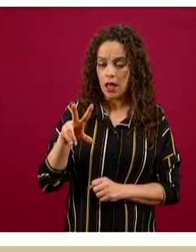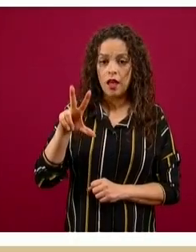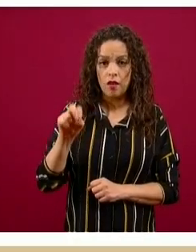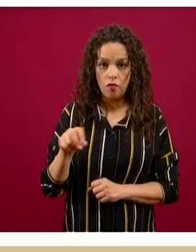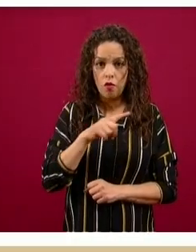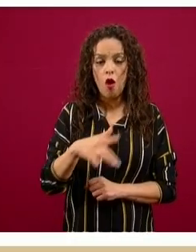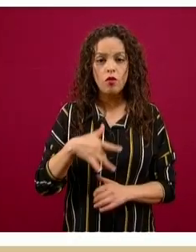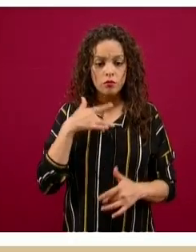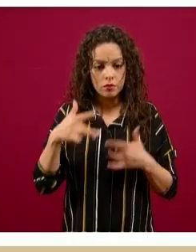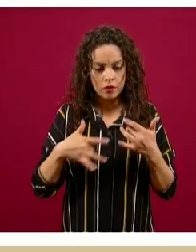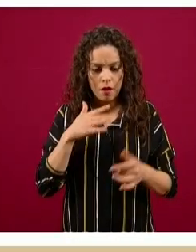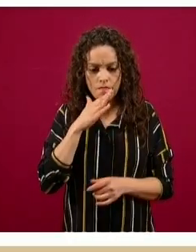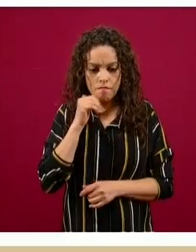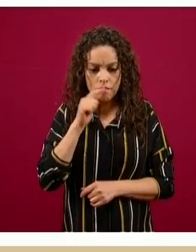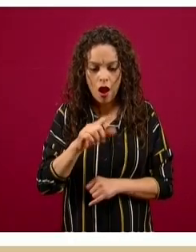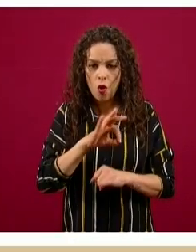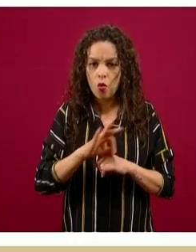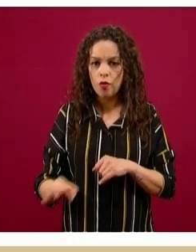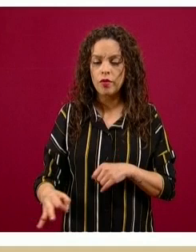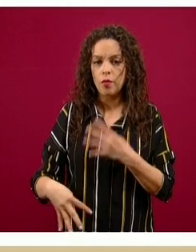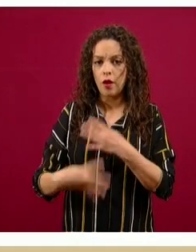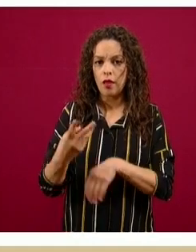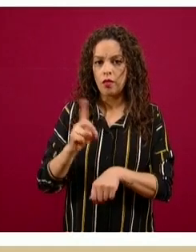signos y síntomas en los últimos 14 días,